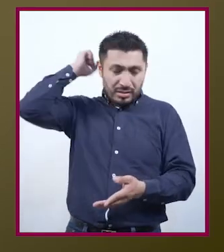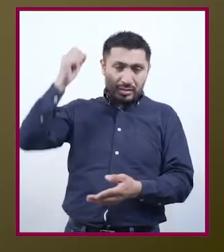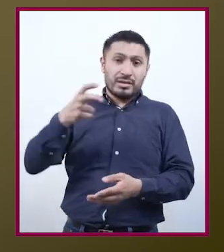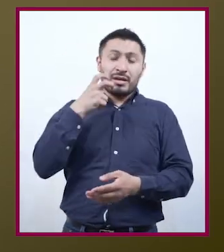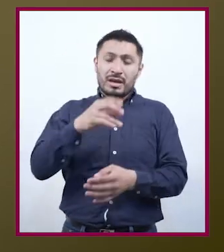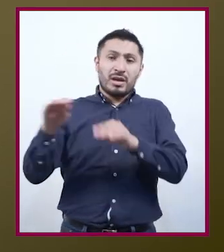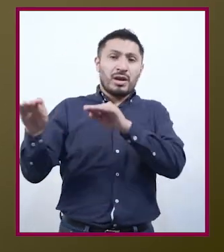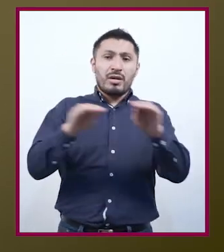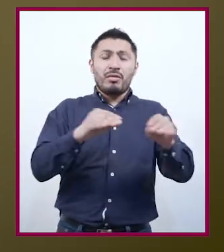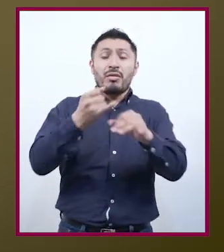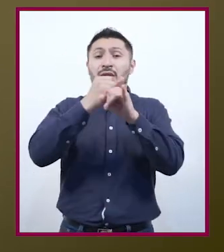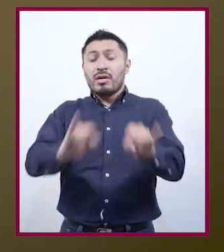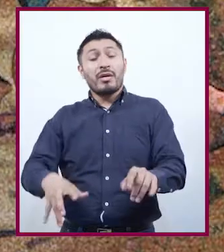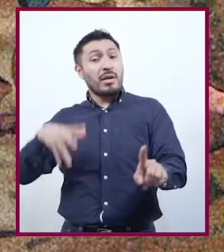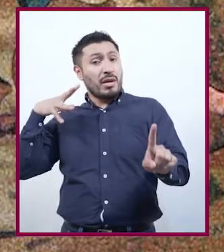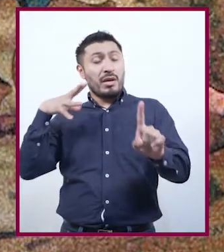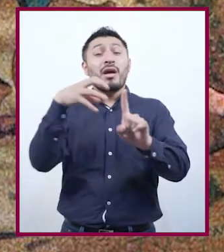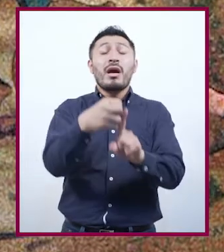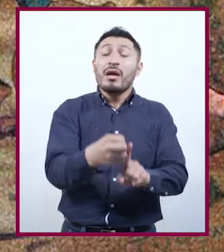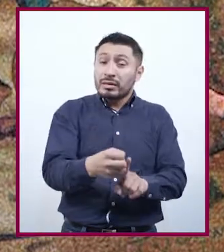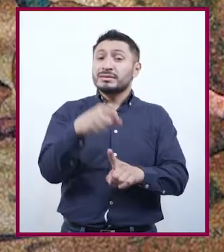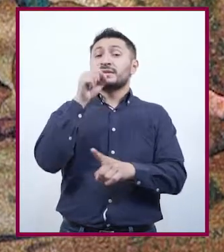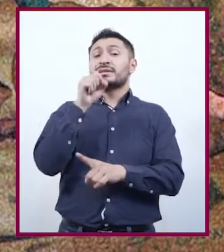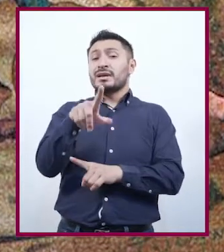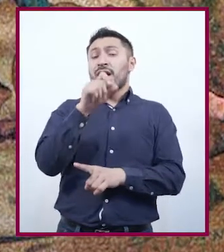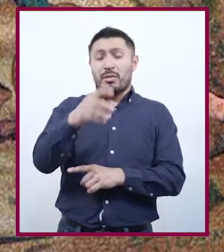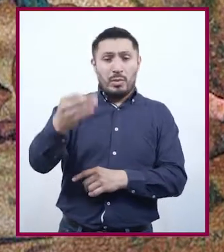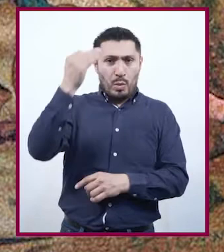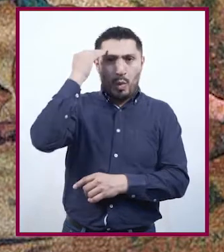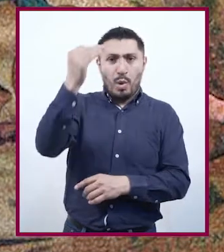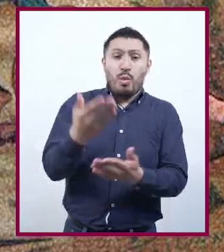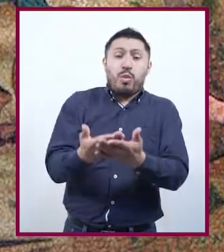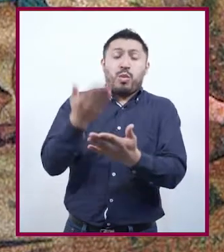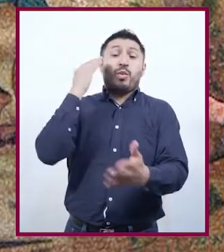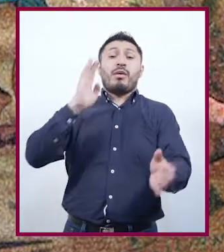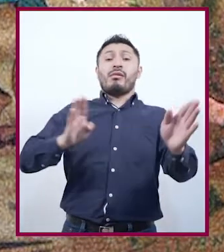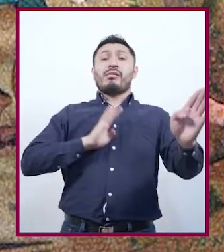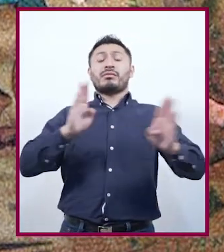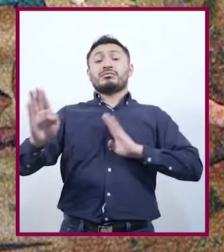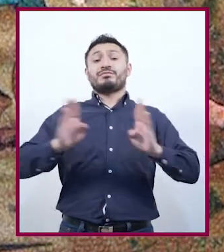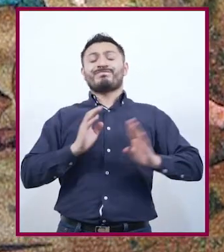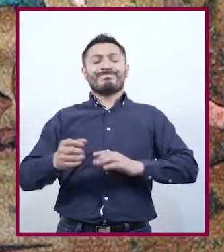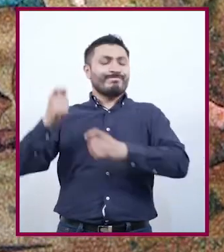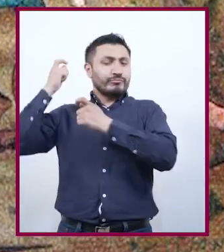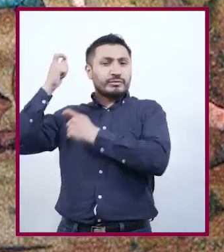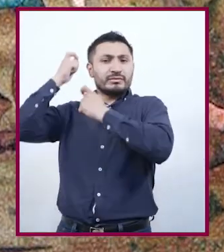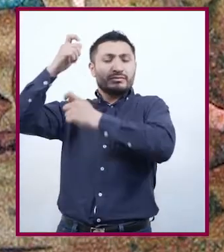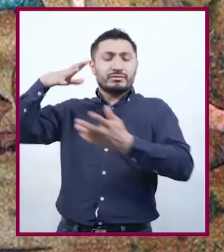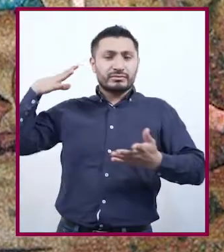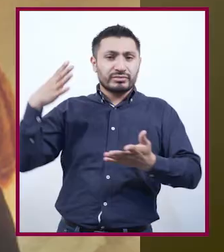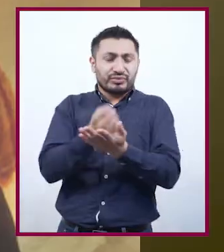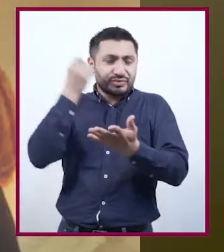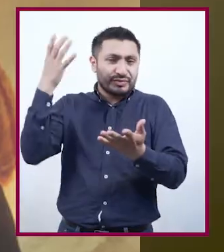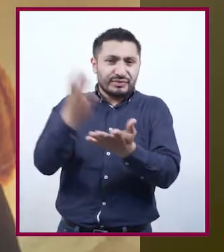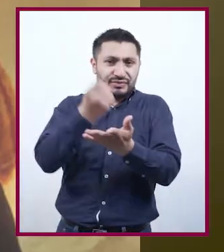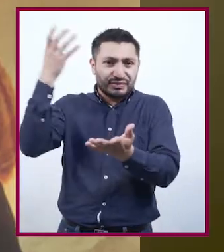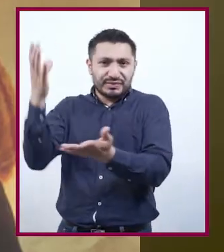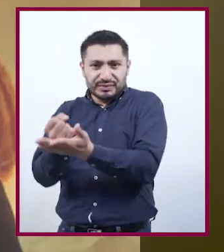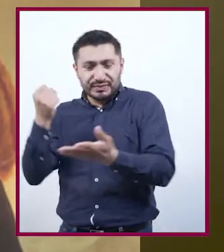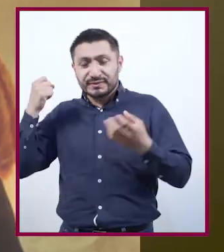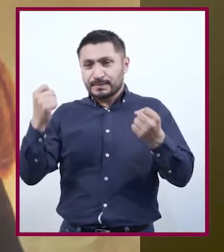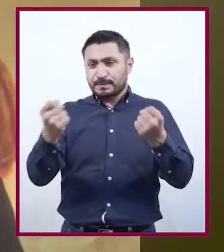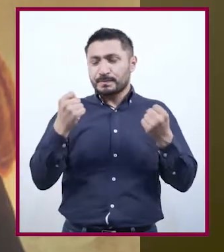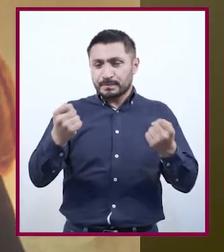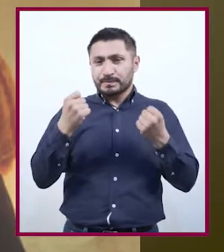ideológicas del movimiento de independencia. A pesar de que en esta etapa el ejército insurgente ganó muchas